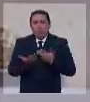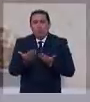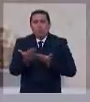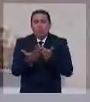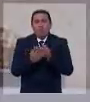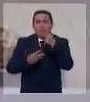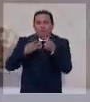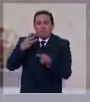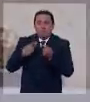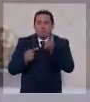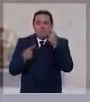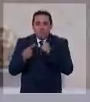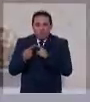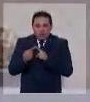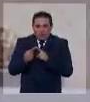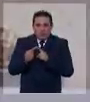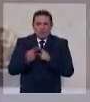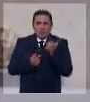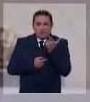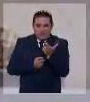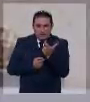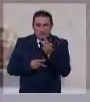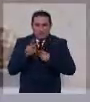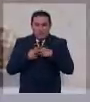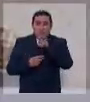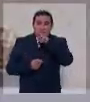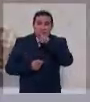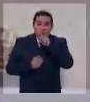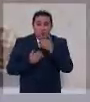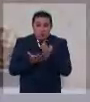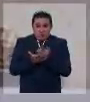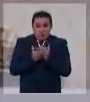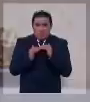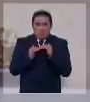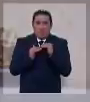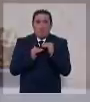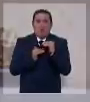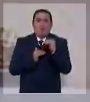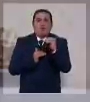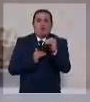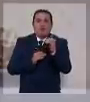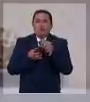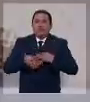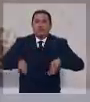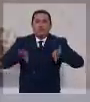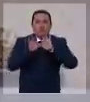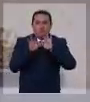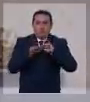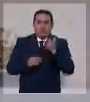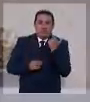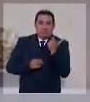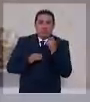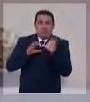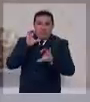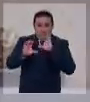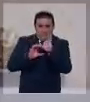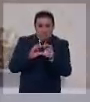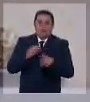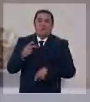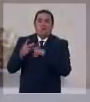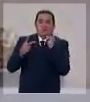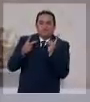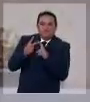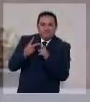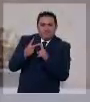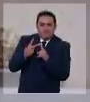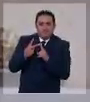económico y para eso es indispensable que haya mayor inversión. Segundo, tenemos que elevar los